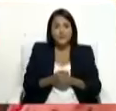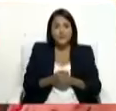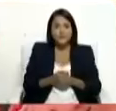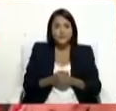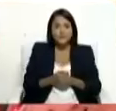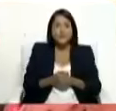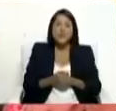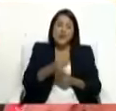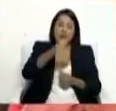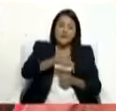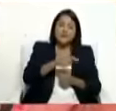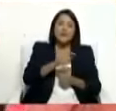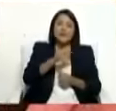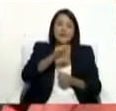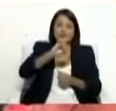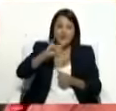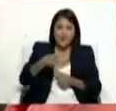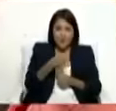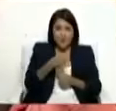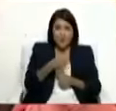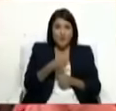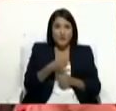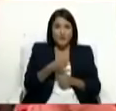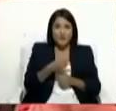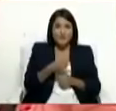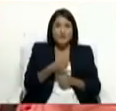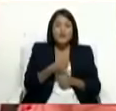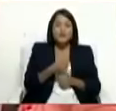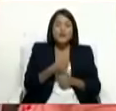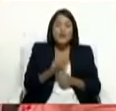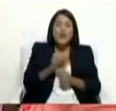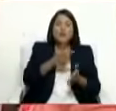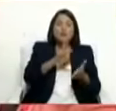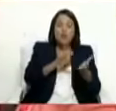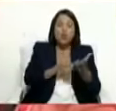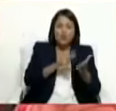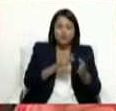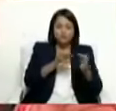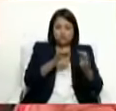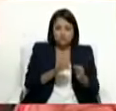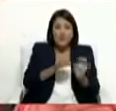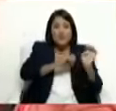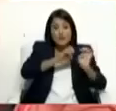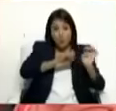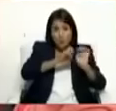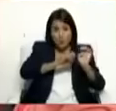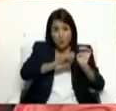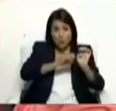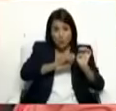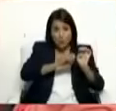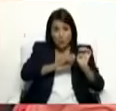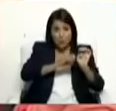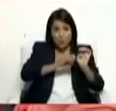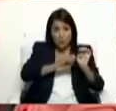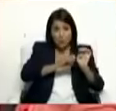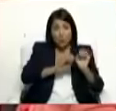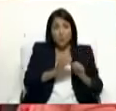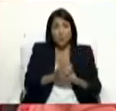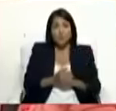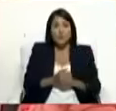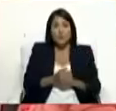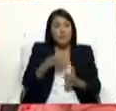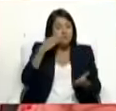Y la Sala Electoral, nos lo acaba de recordar la presidenta del Tribunal Supremo de Justicia, el Tribunal Supremo de Justicia